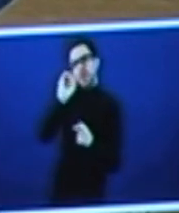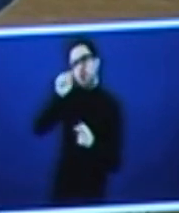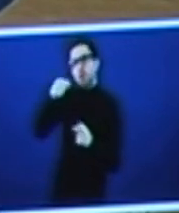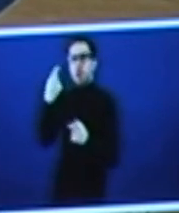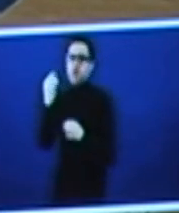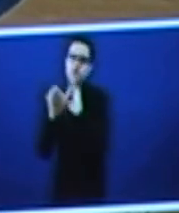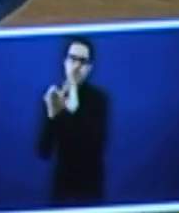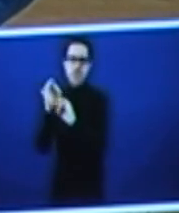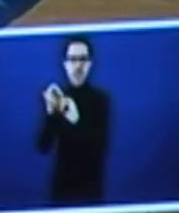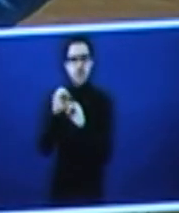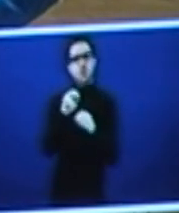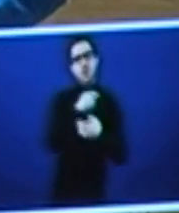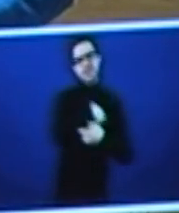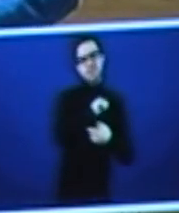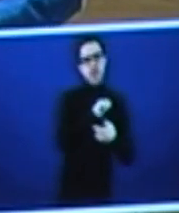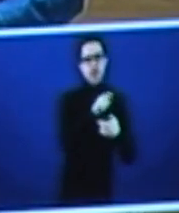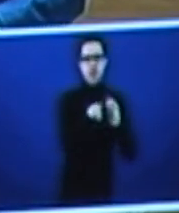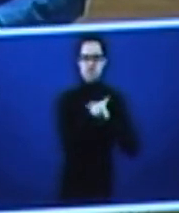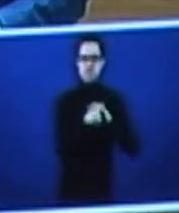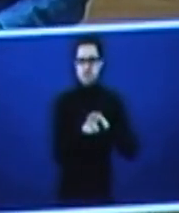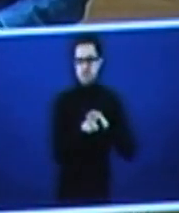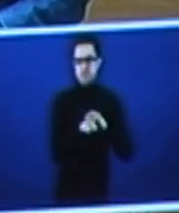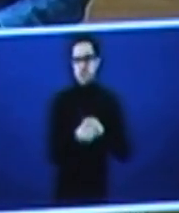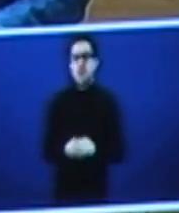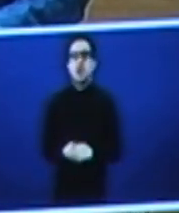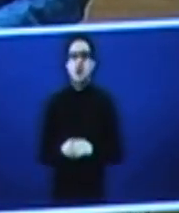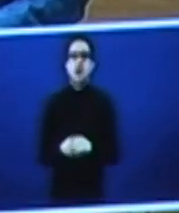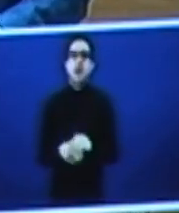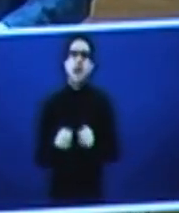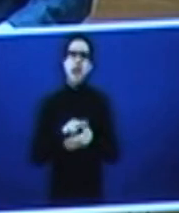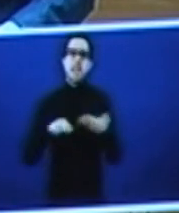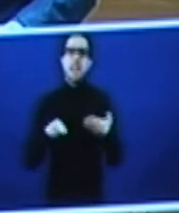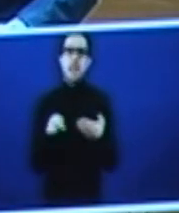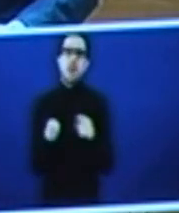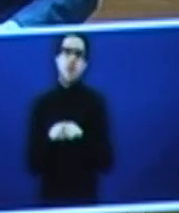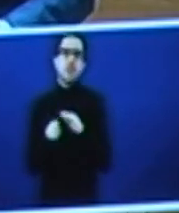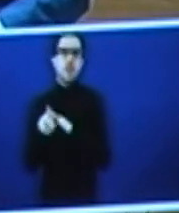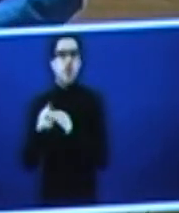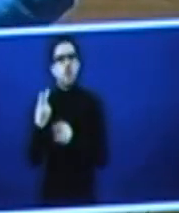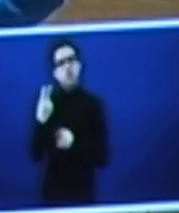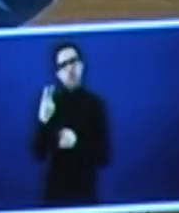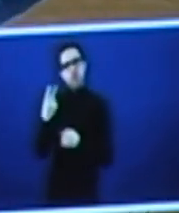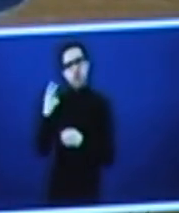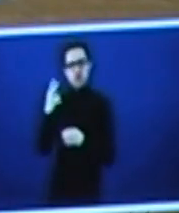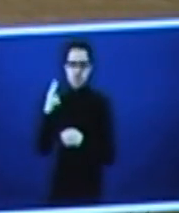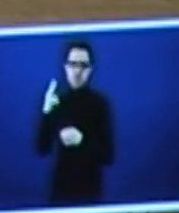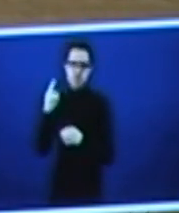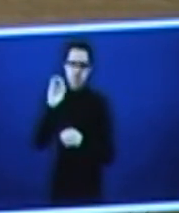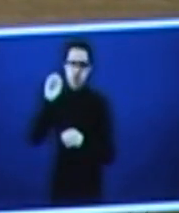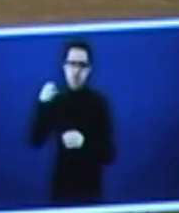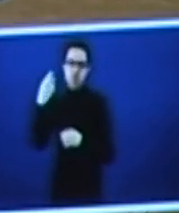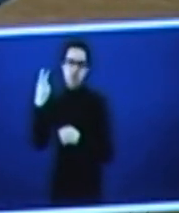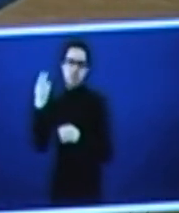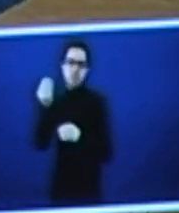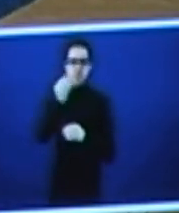1/2 punto a súa economía no ano 11, 2 décimas por debaixo da media española. Señoría, esos son os datos. Vostedes saben moito